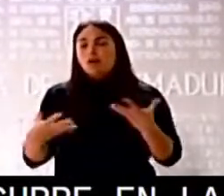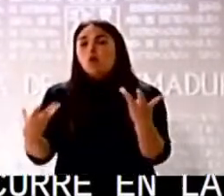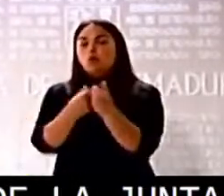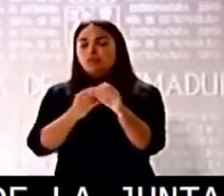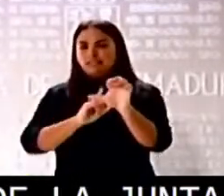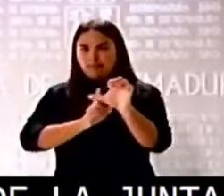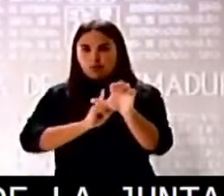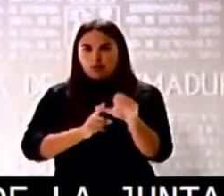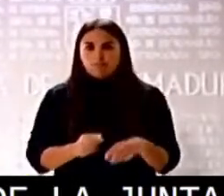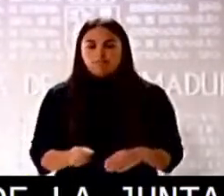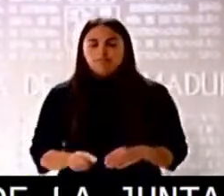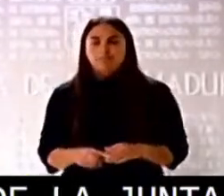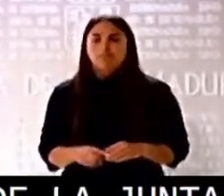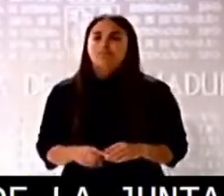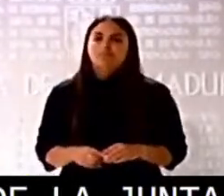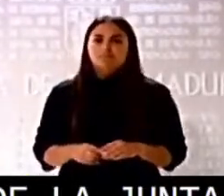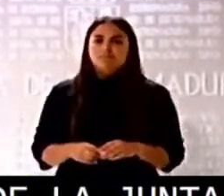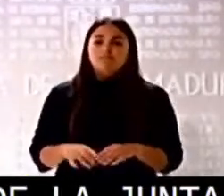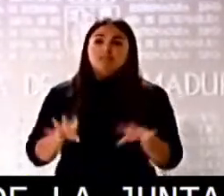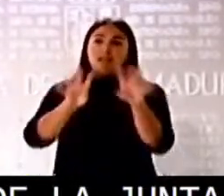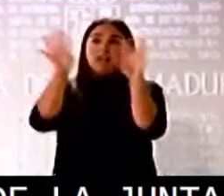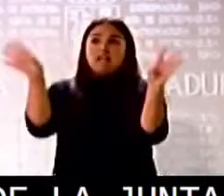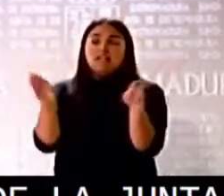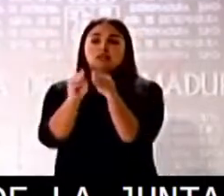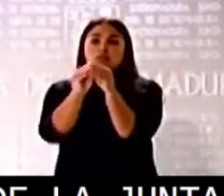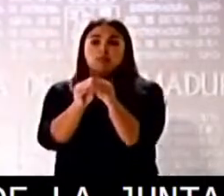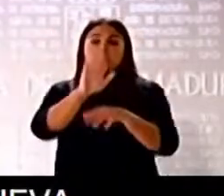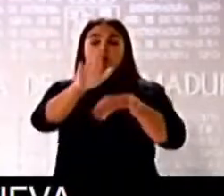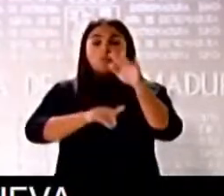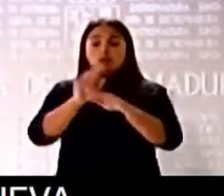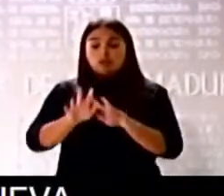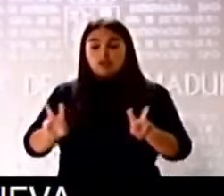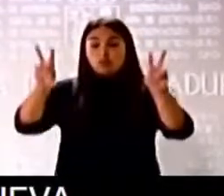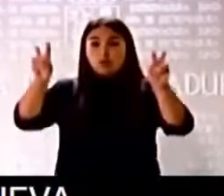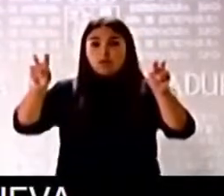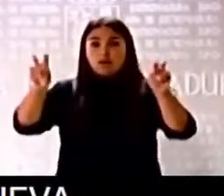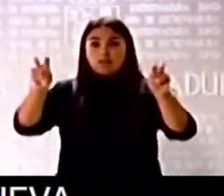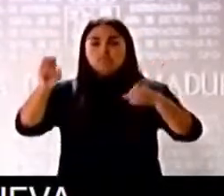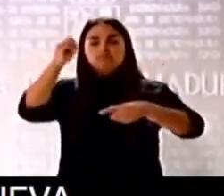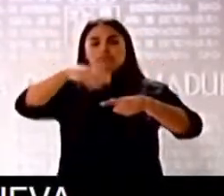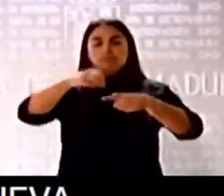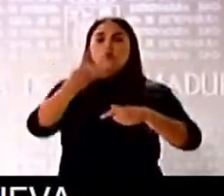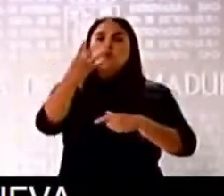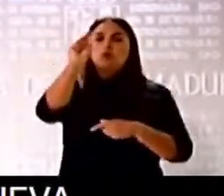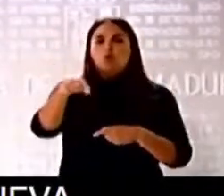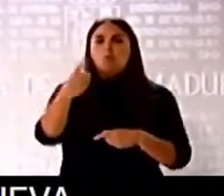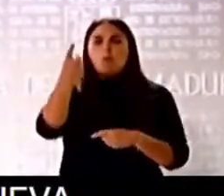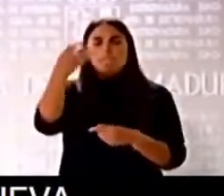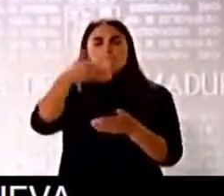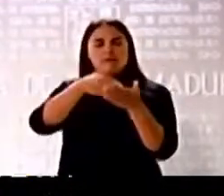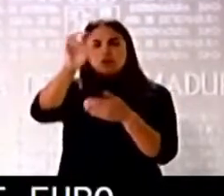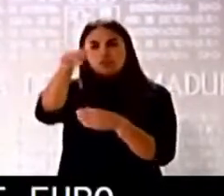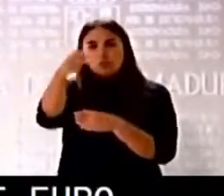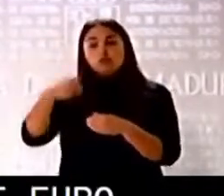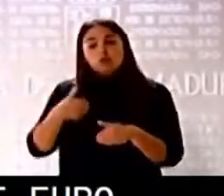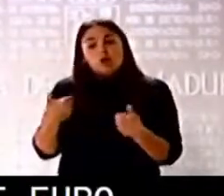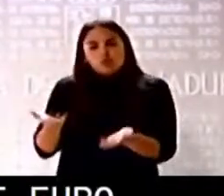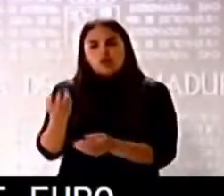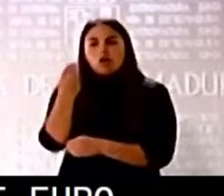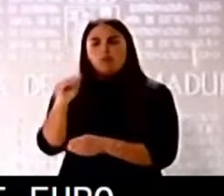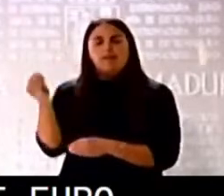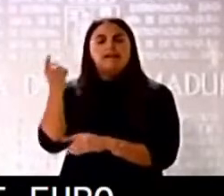de Extremadura. En definitiva, con esta nueva convocatoria dotada con 4,1 millones de euros, queremos ayudar a los jóvenes